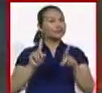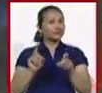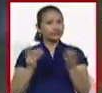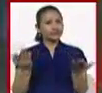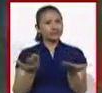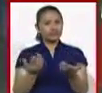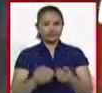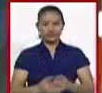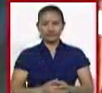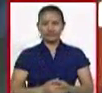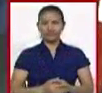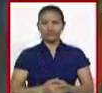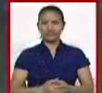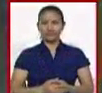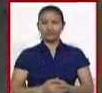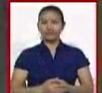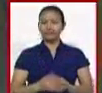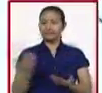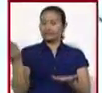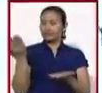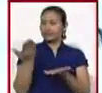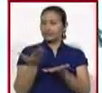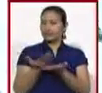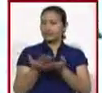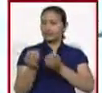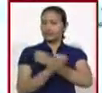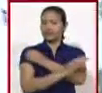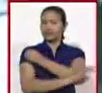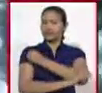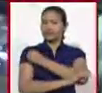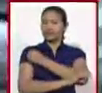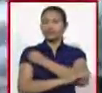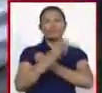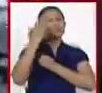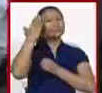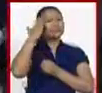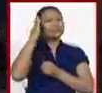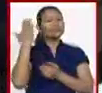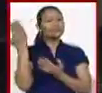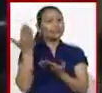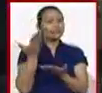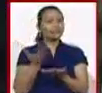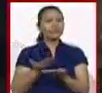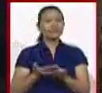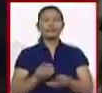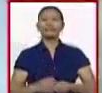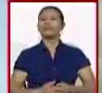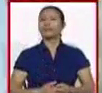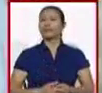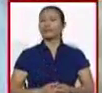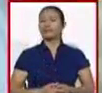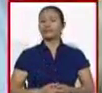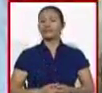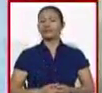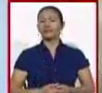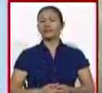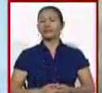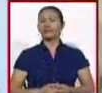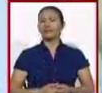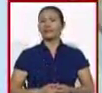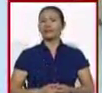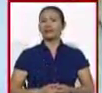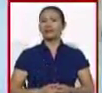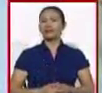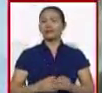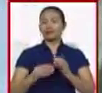No sé, así de allá estaba viniendo, dice, de Camiri, no sé dónde viaje mi hijo ahí. Ahí viaje, de ahí estaba